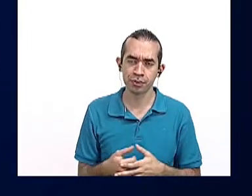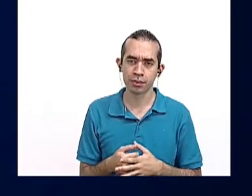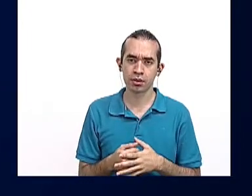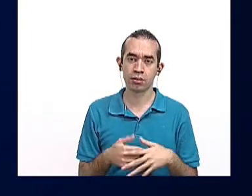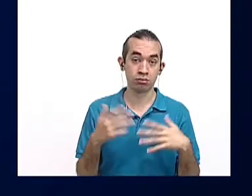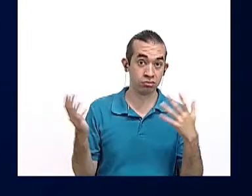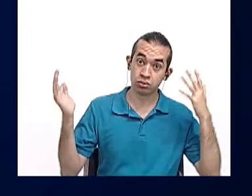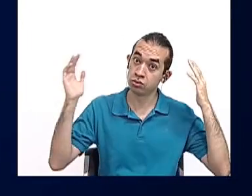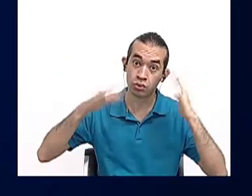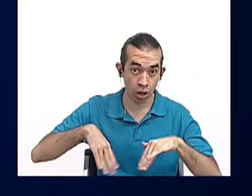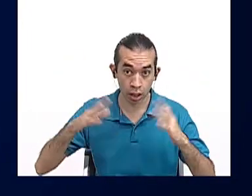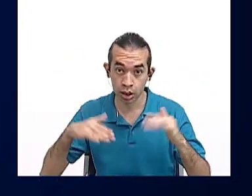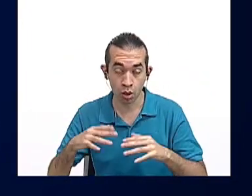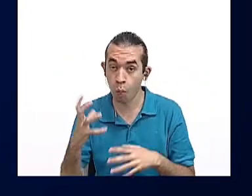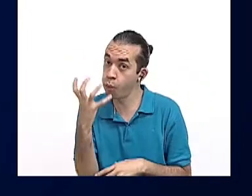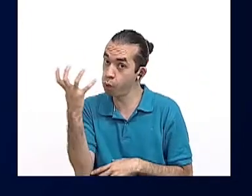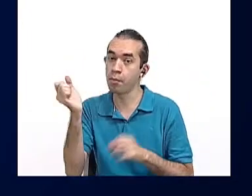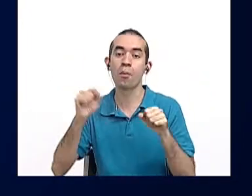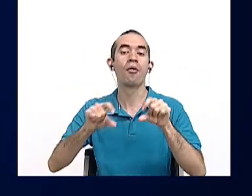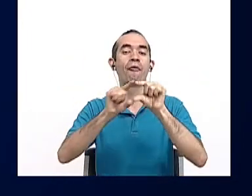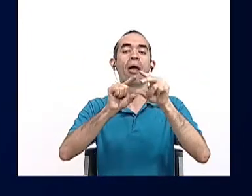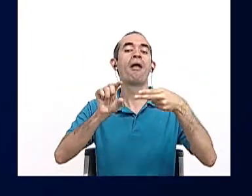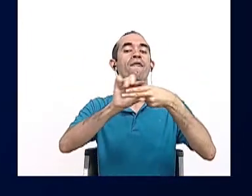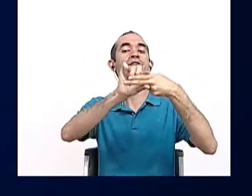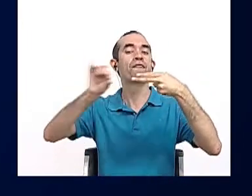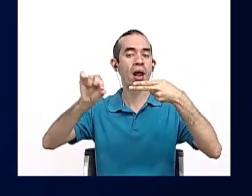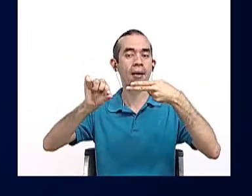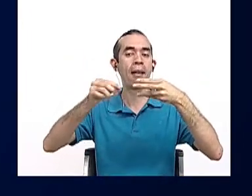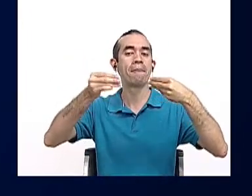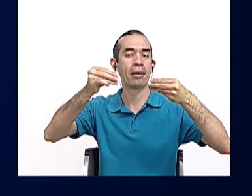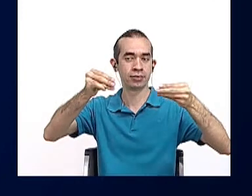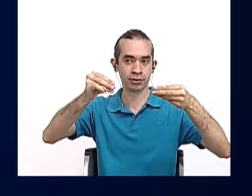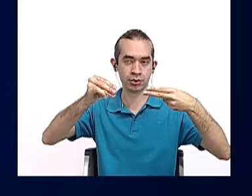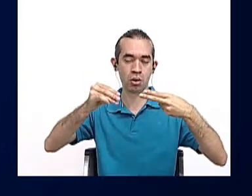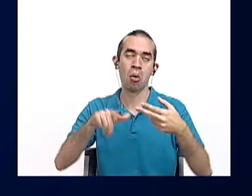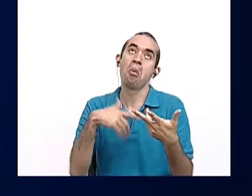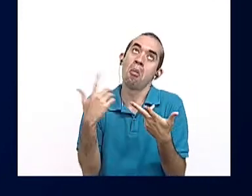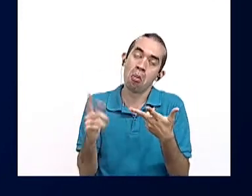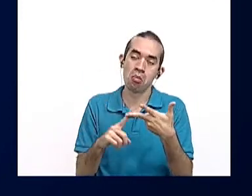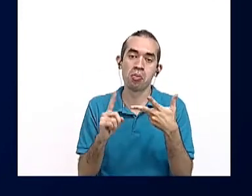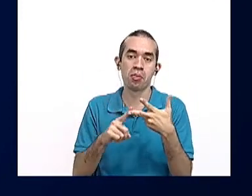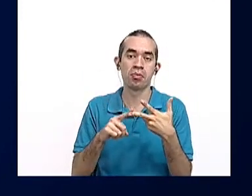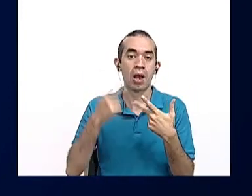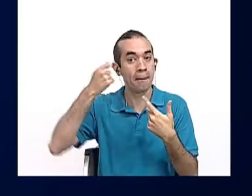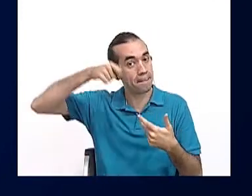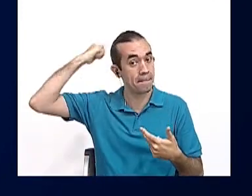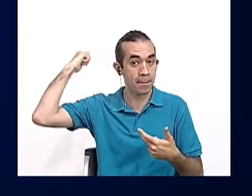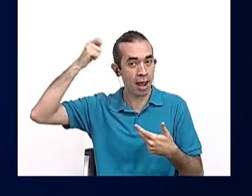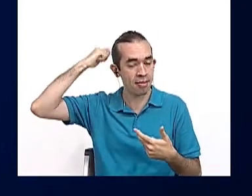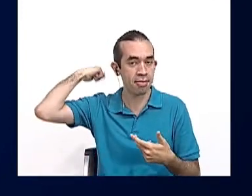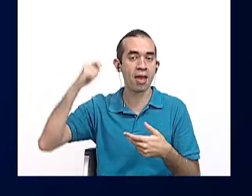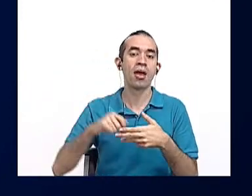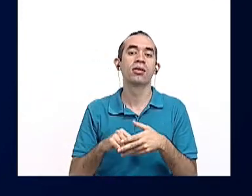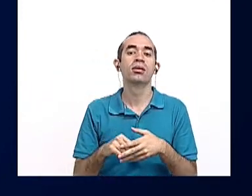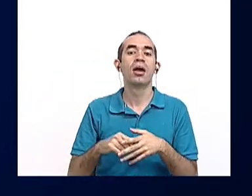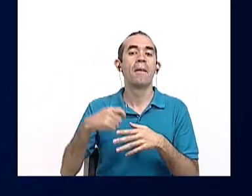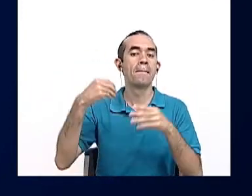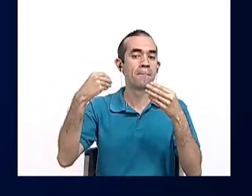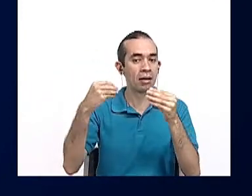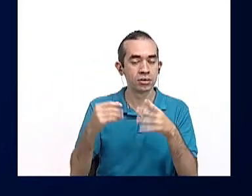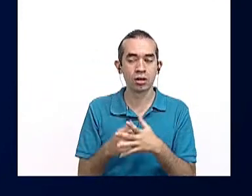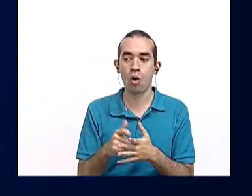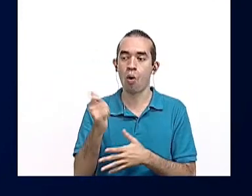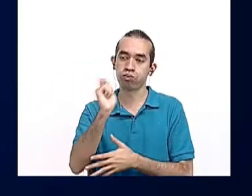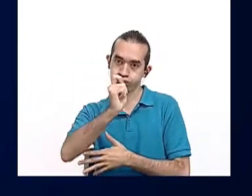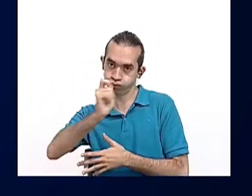un globo, pueden utilizar una regla de plástico, pueden también utilizar un peine de plástico, un bolígrafo, frotarlo